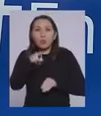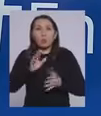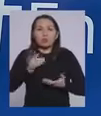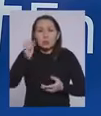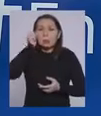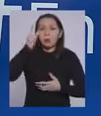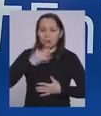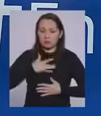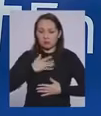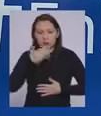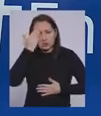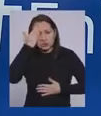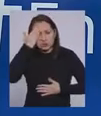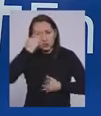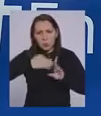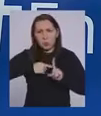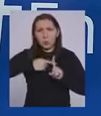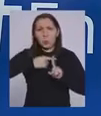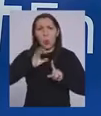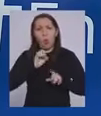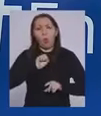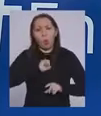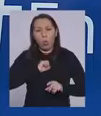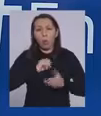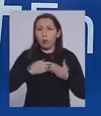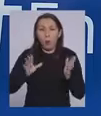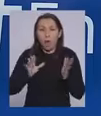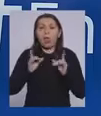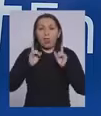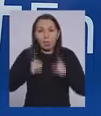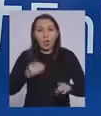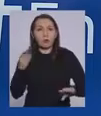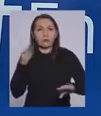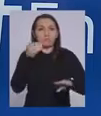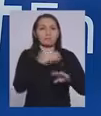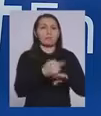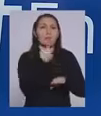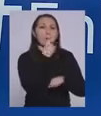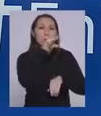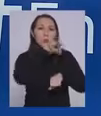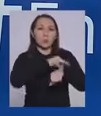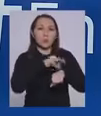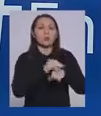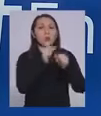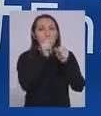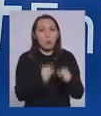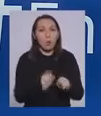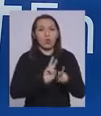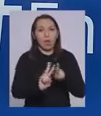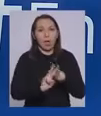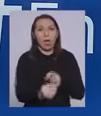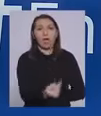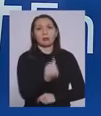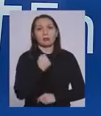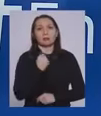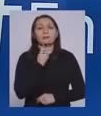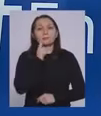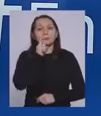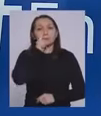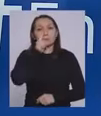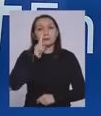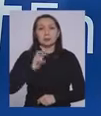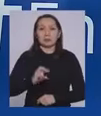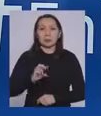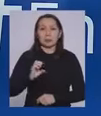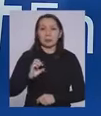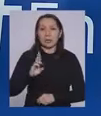de cualquier síntoma, nosotros debemos consultar en un establecimiento para que se pueda realizar un